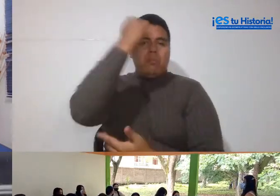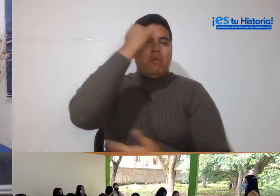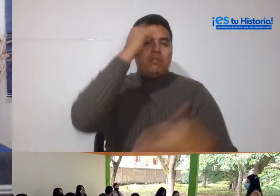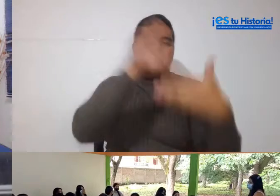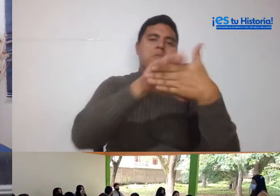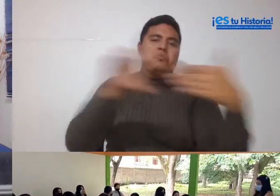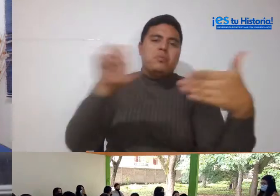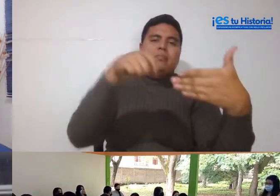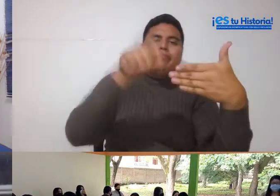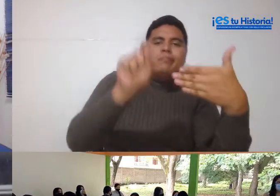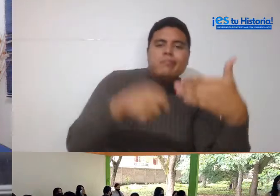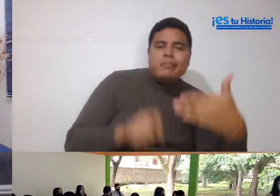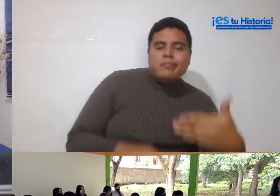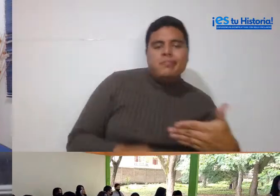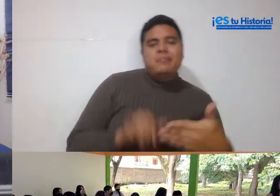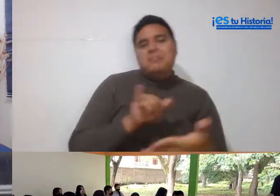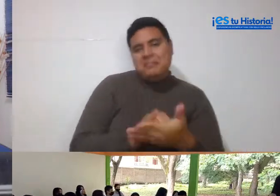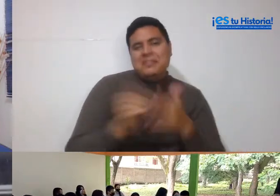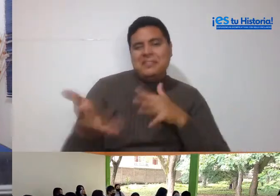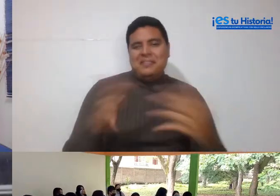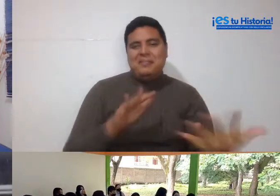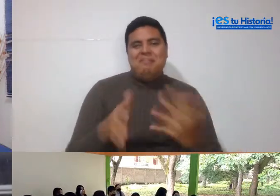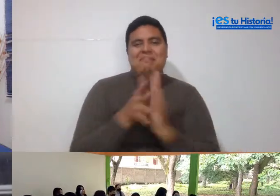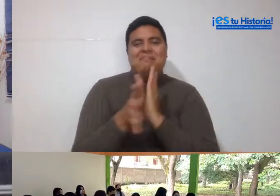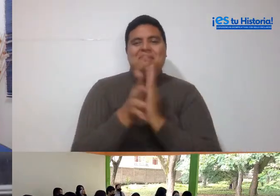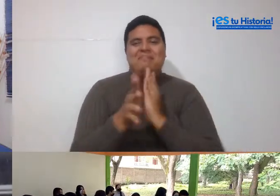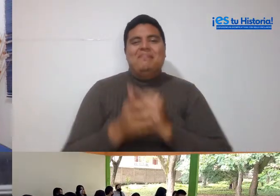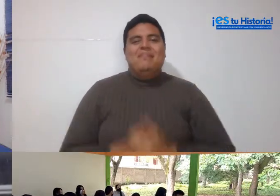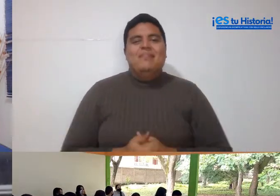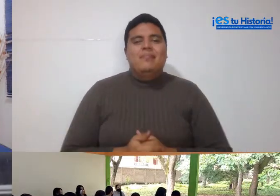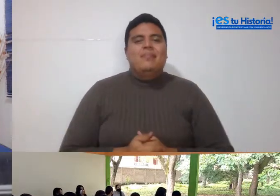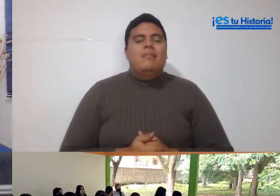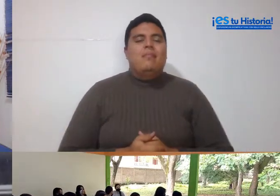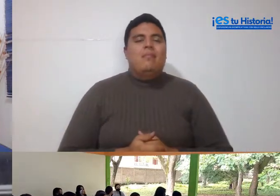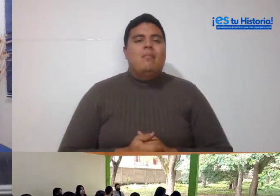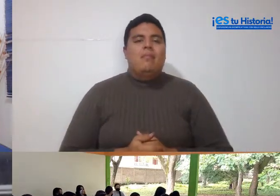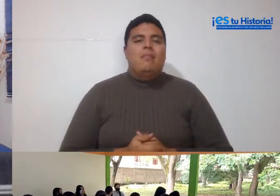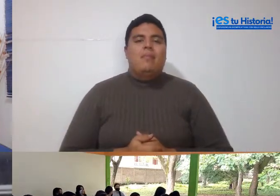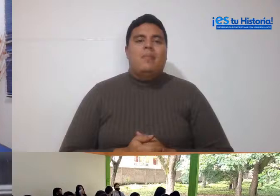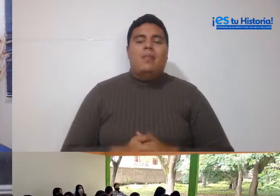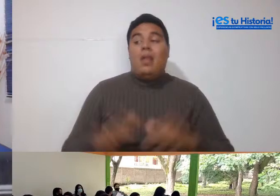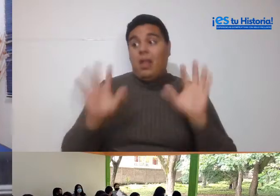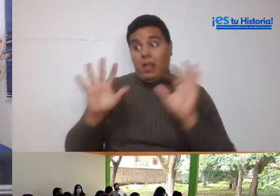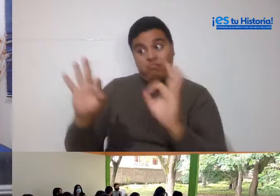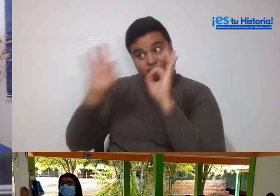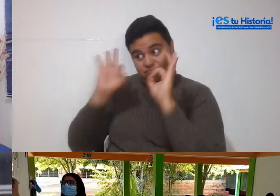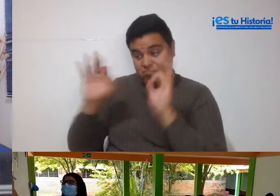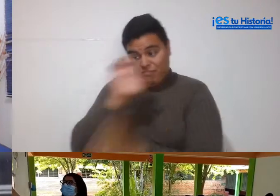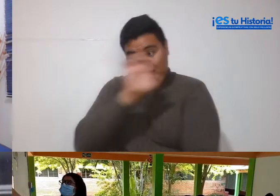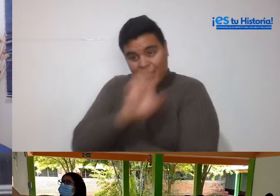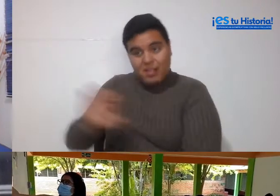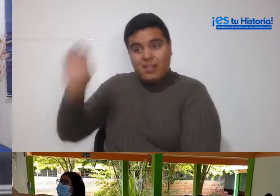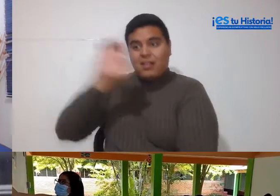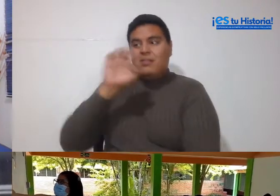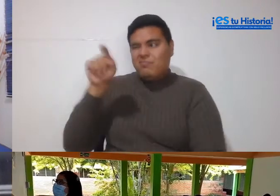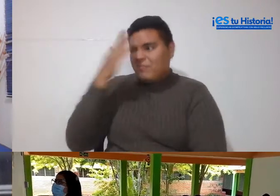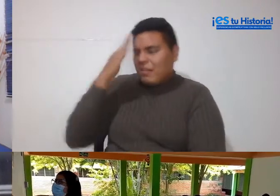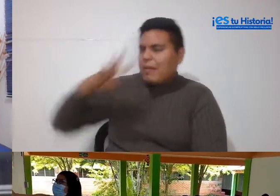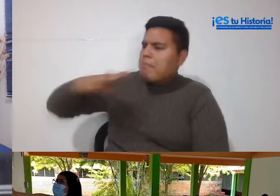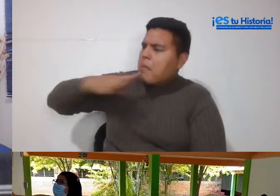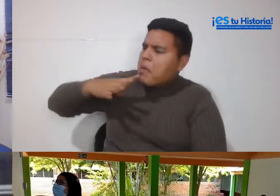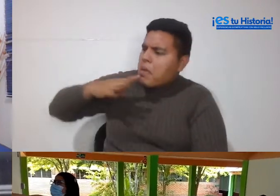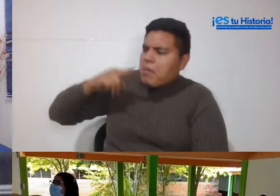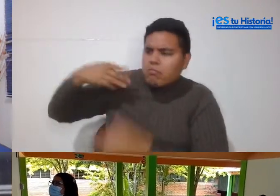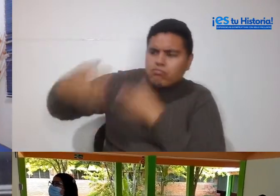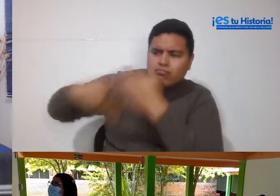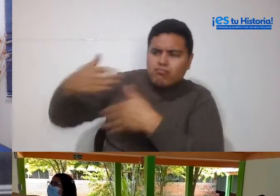menos. Ah, bueno, excelente. Ahí estamos viendo en este momento también, mientras estás hablando, estamos viendo unas imágenes donde estamos viéndote